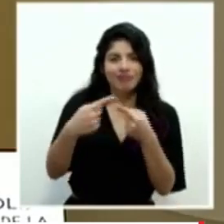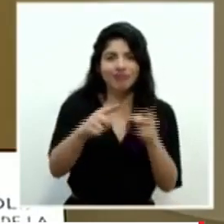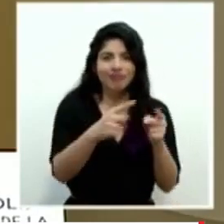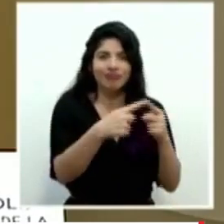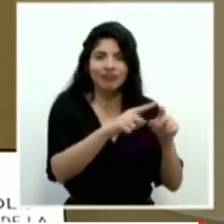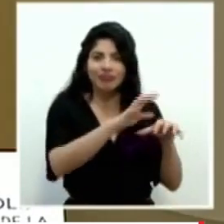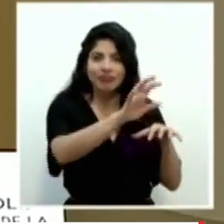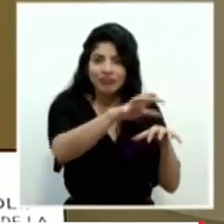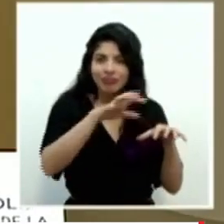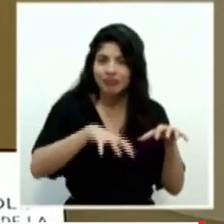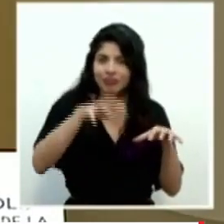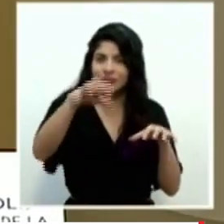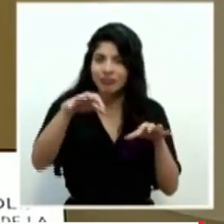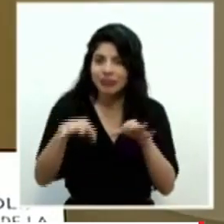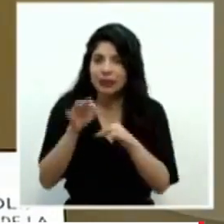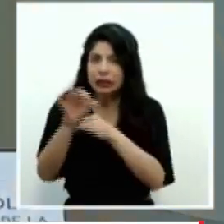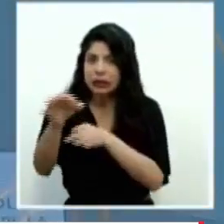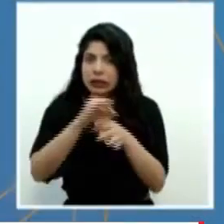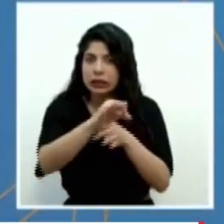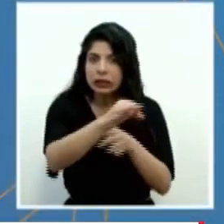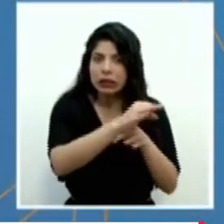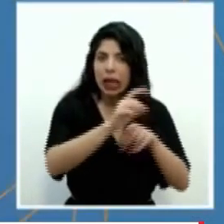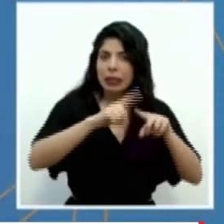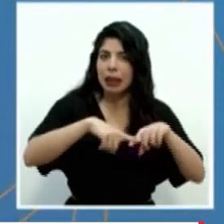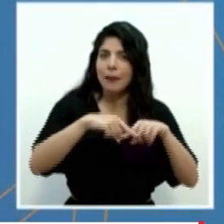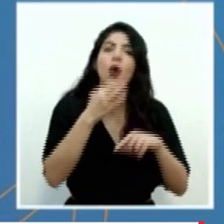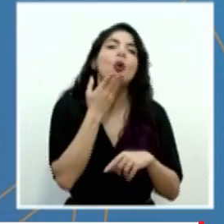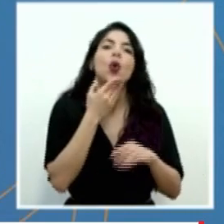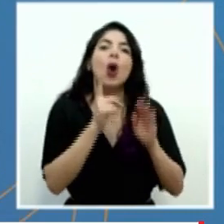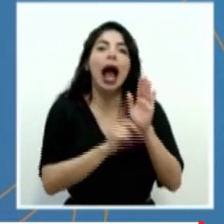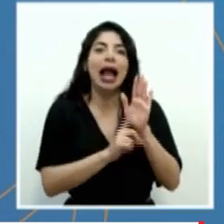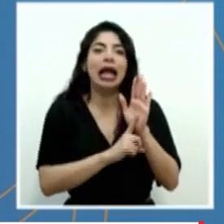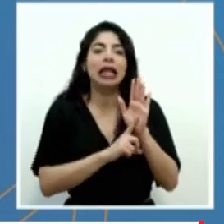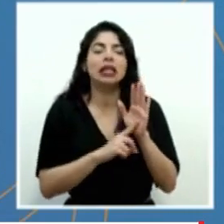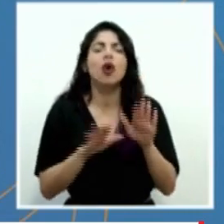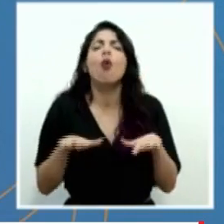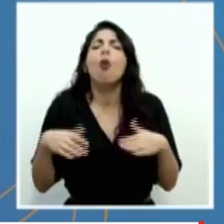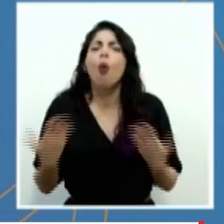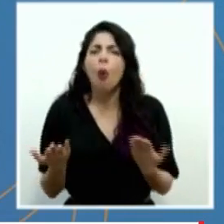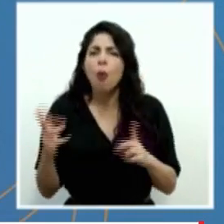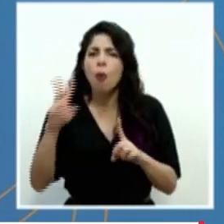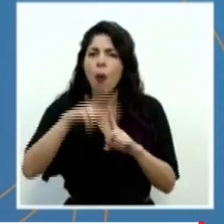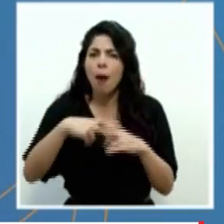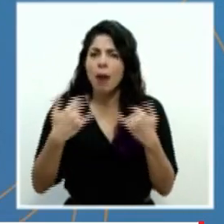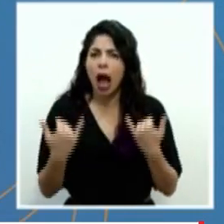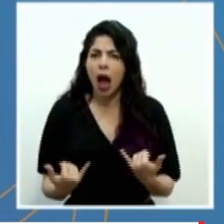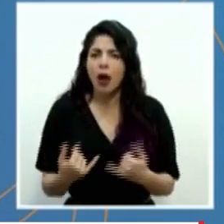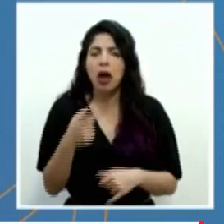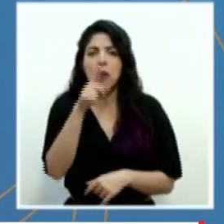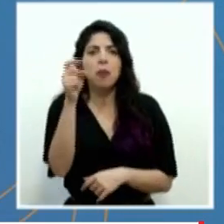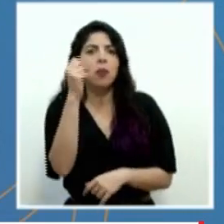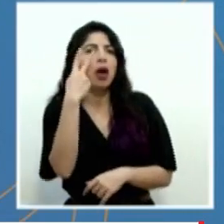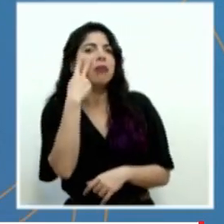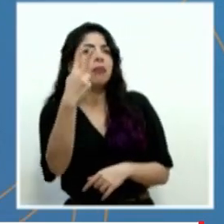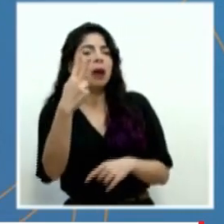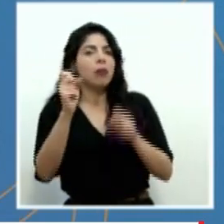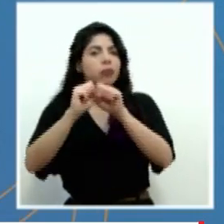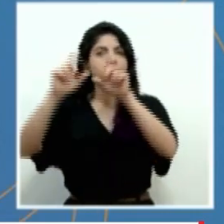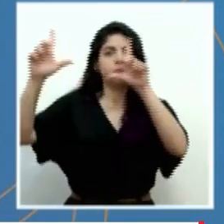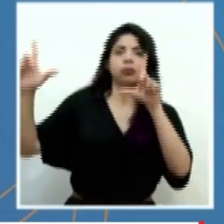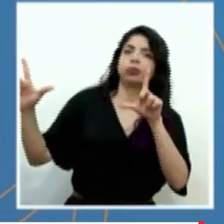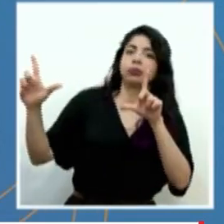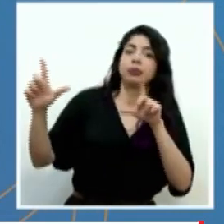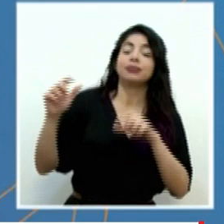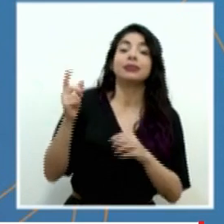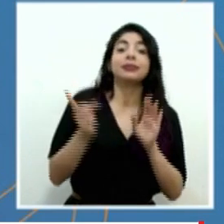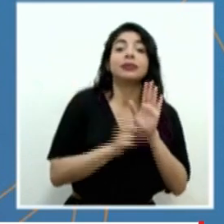diferentes cantones y distritos, según la clasificación de la alerta, lo que va a regir es lo que pueden observar ustedes en pantalla.